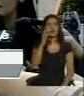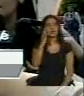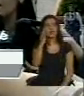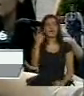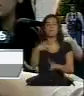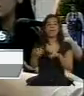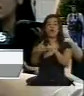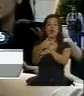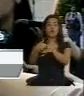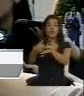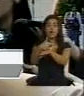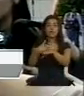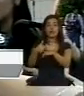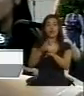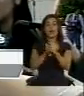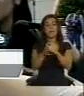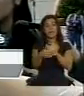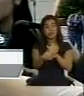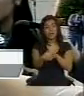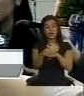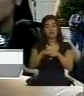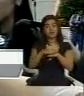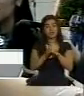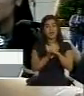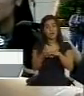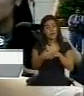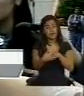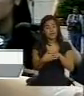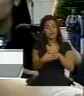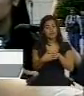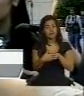Pero el gobierno de Jamaica